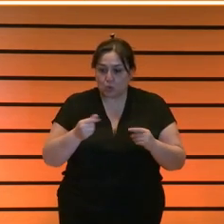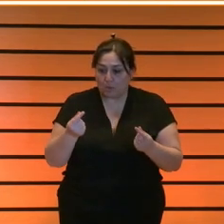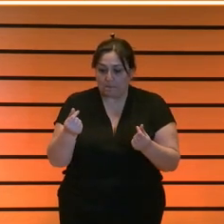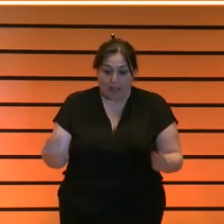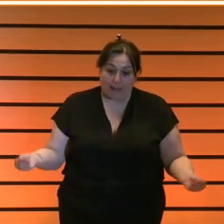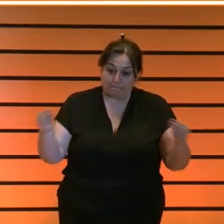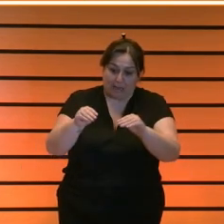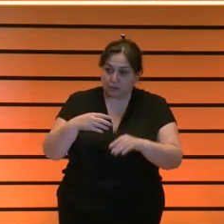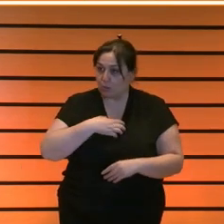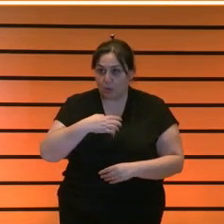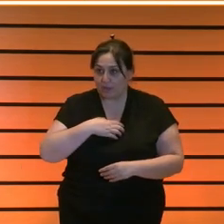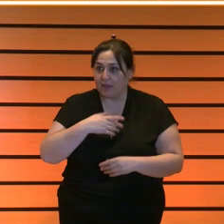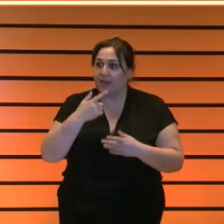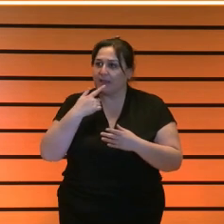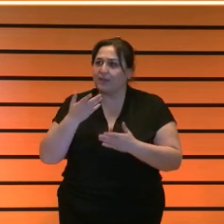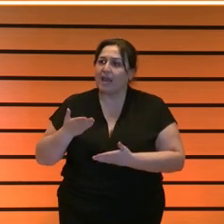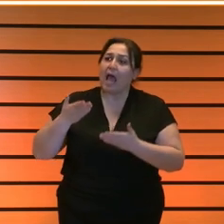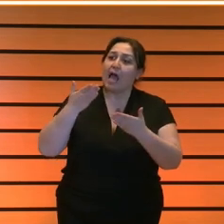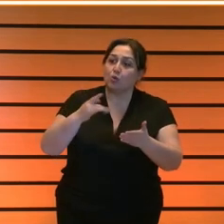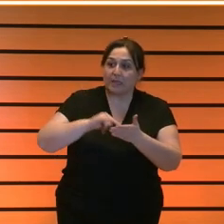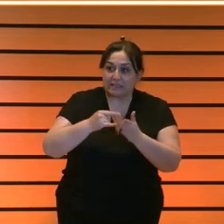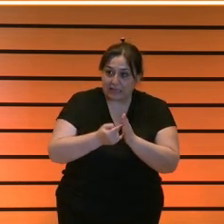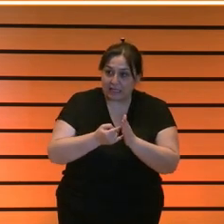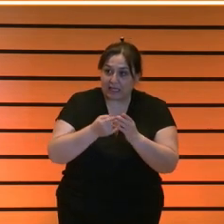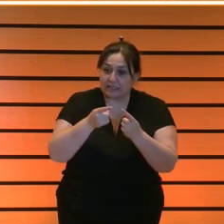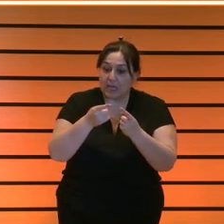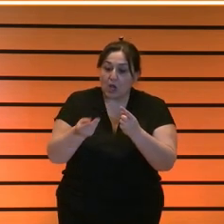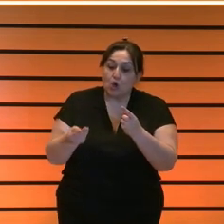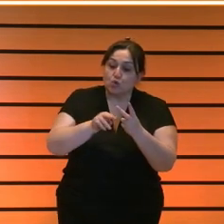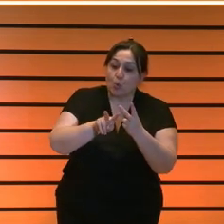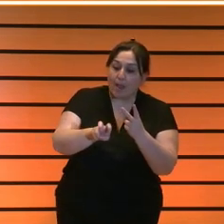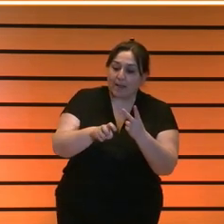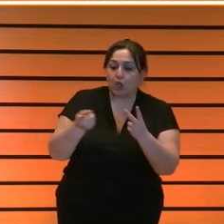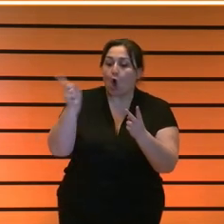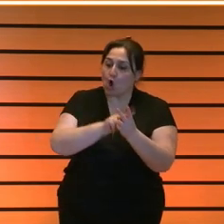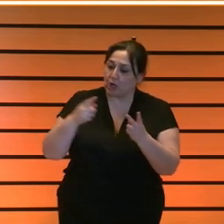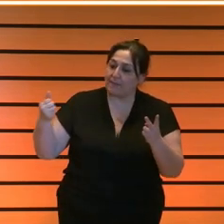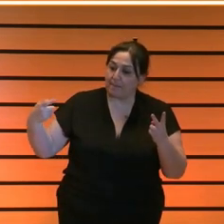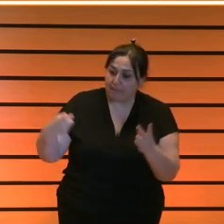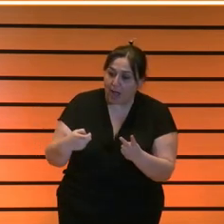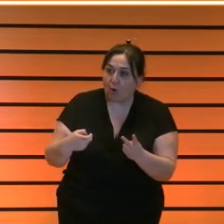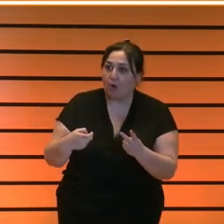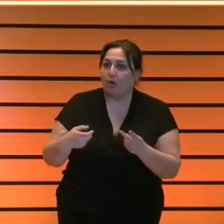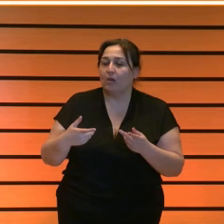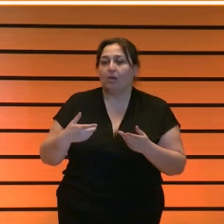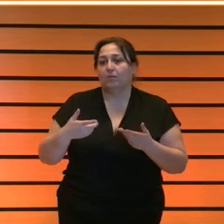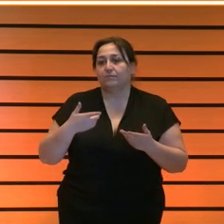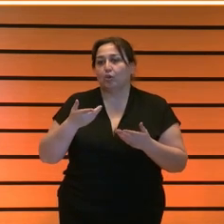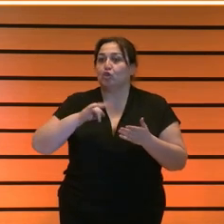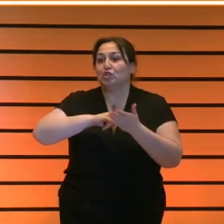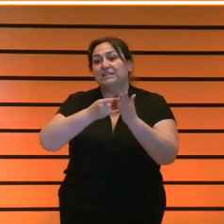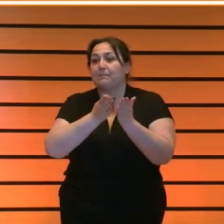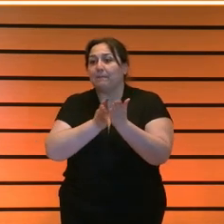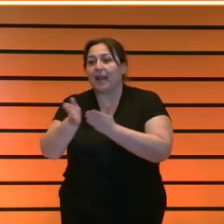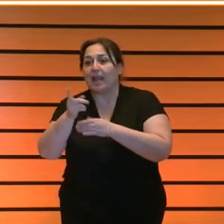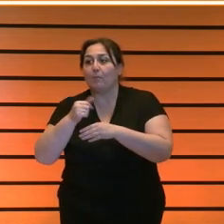ahora introducimos ayudas técnicas y volvemos a hacer copago otra vez O sea montamos un sistema de recaudación paralelo y por otro